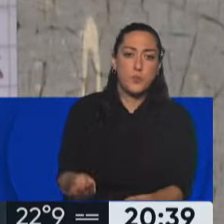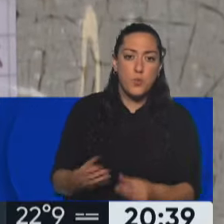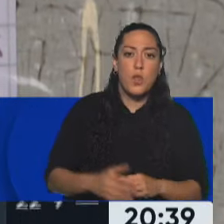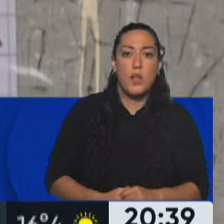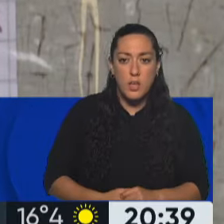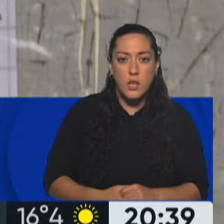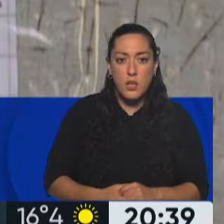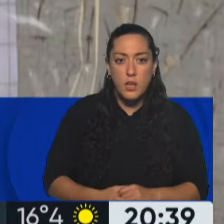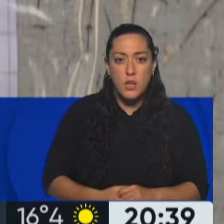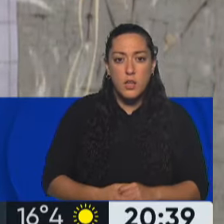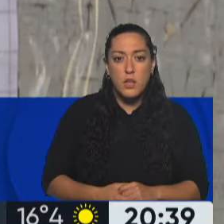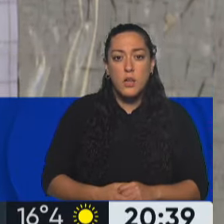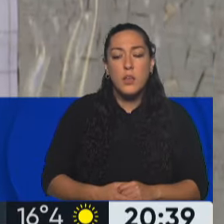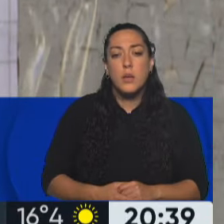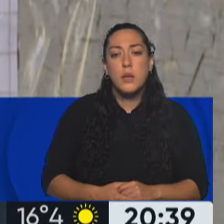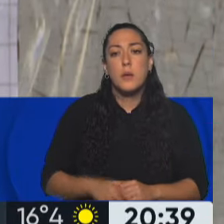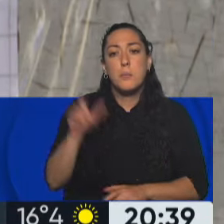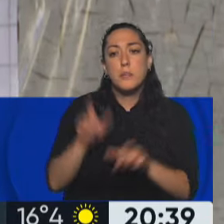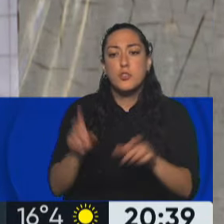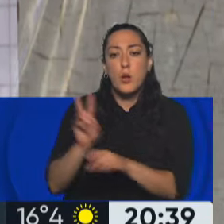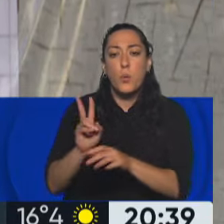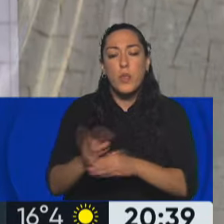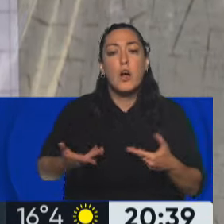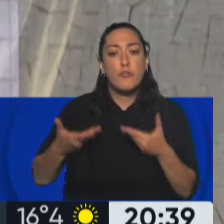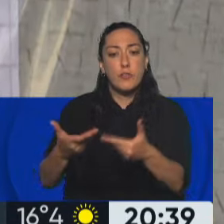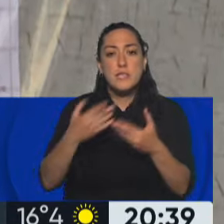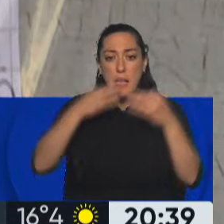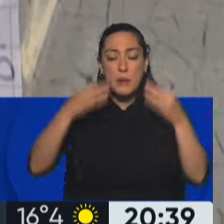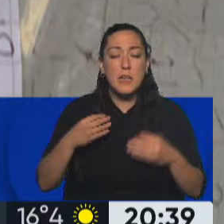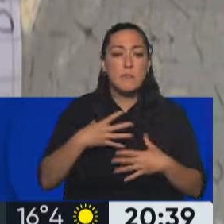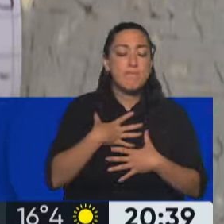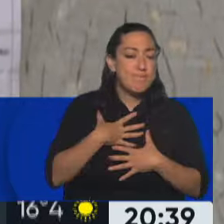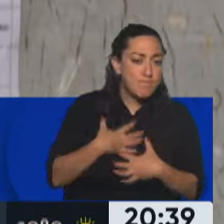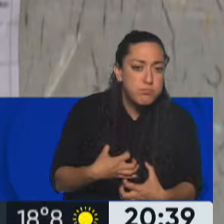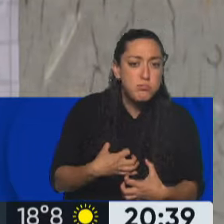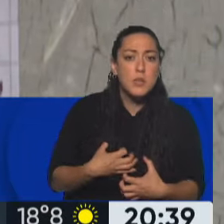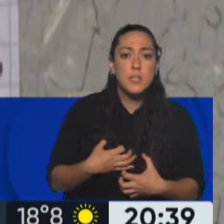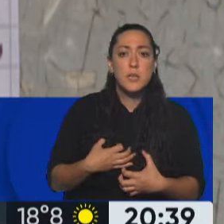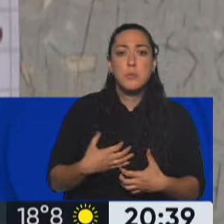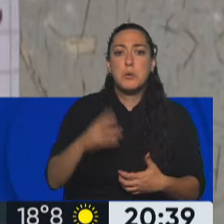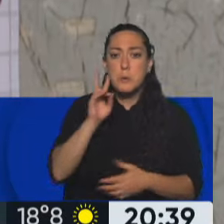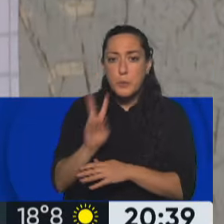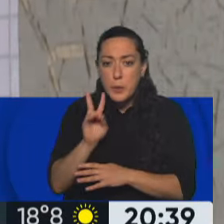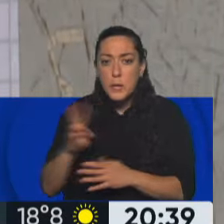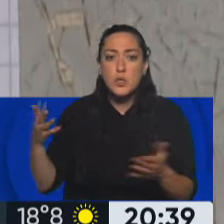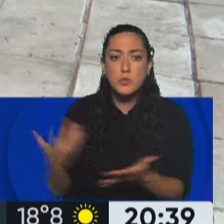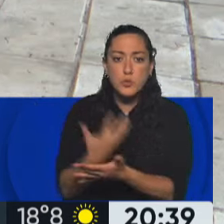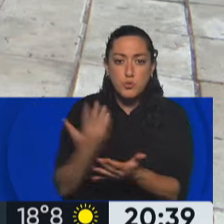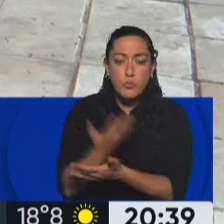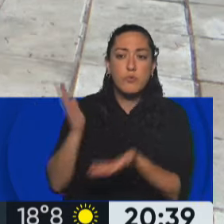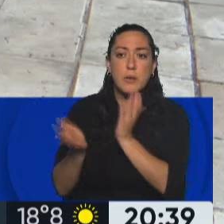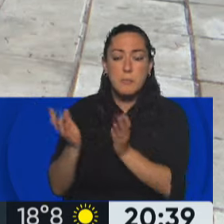se ofrecieron en la custodia de Draco y la verdad que nos tenía muy mal porque lo veías en la desidia,